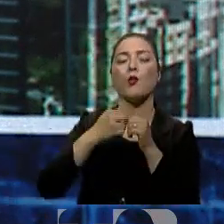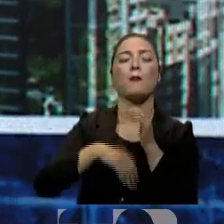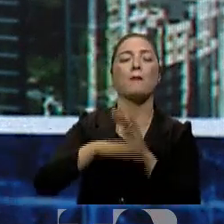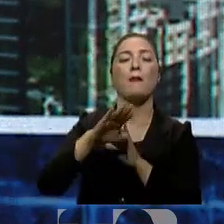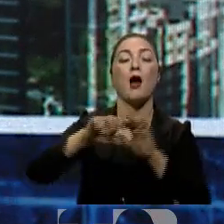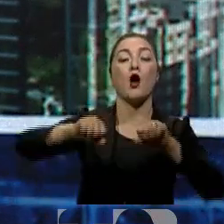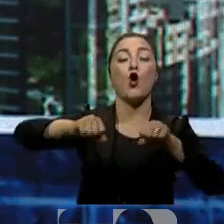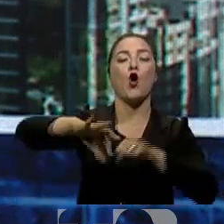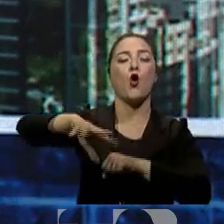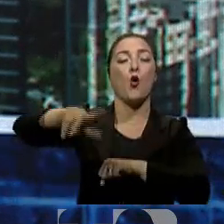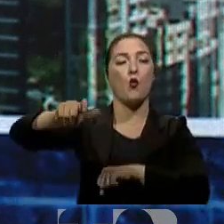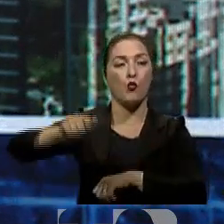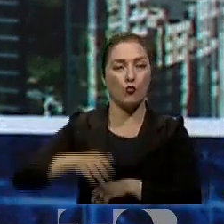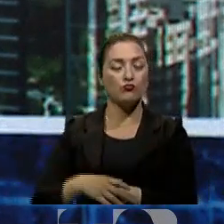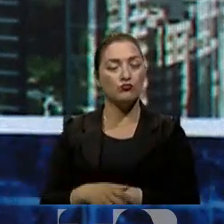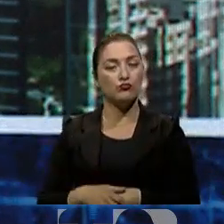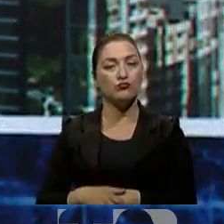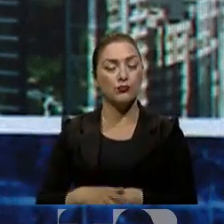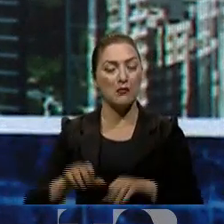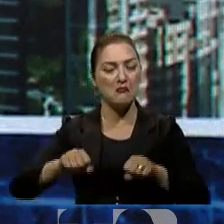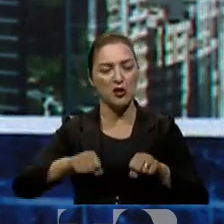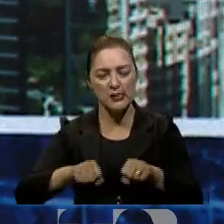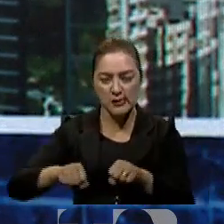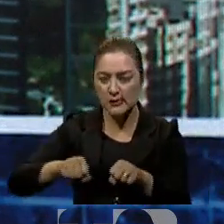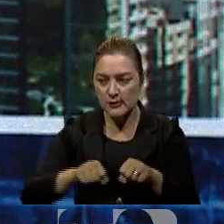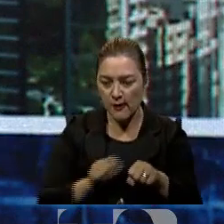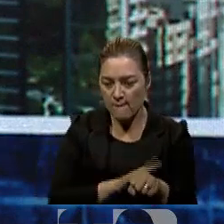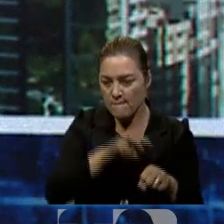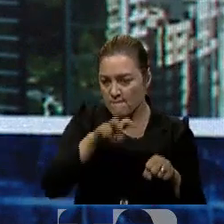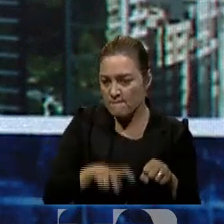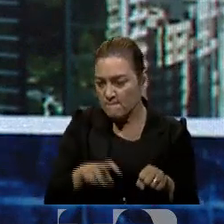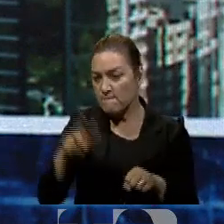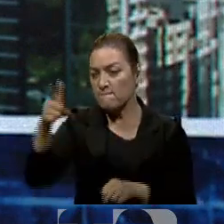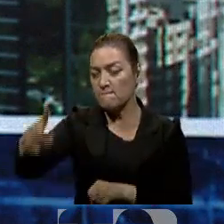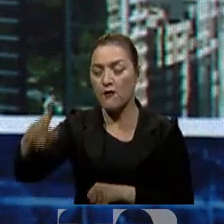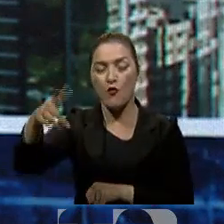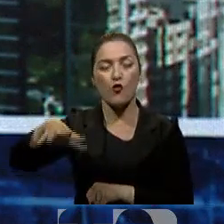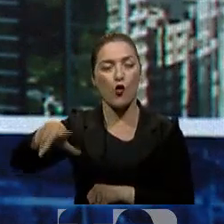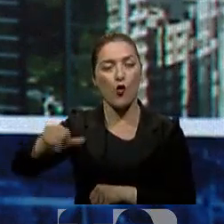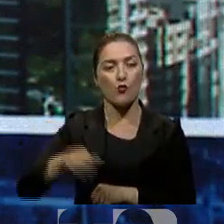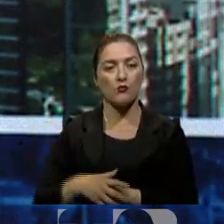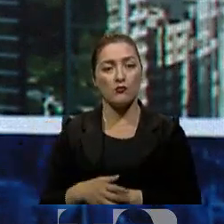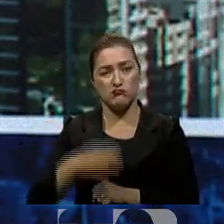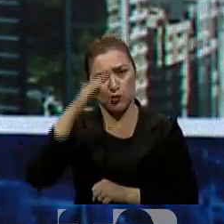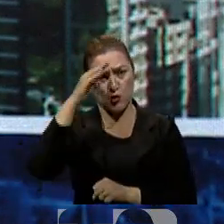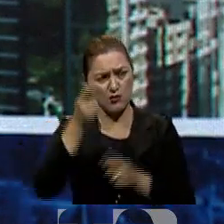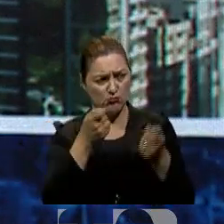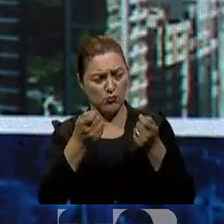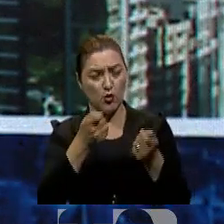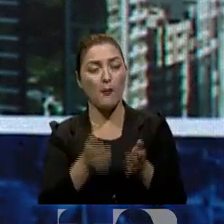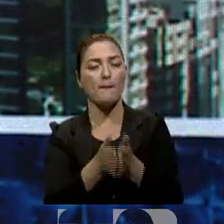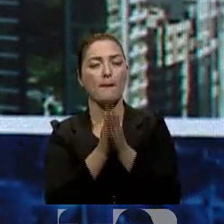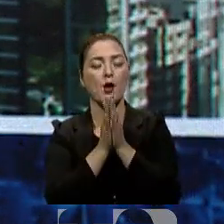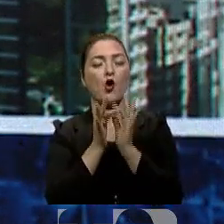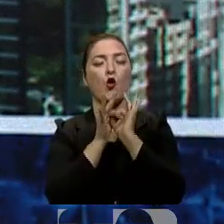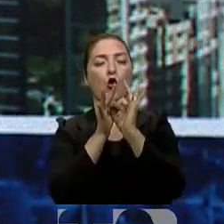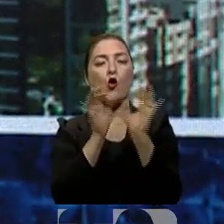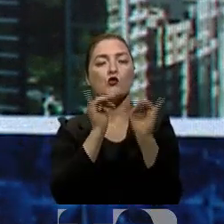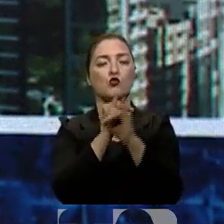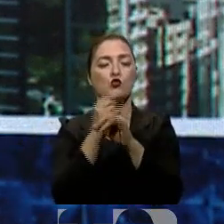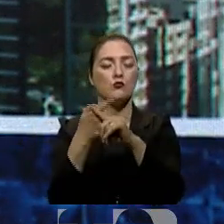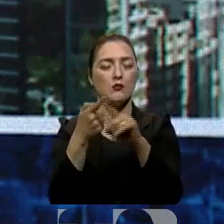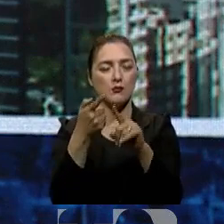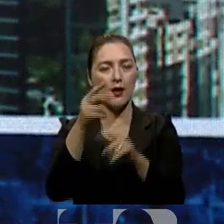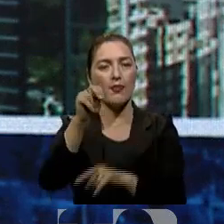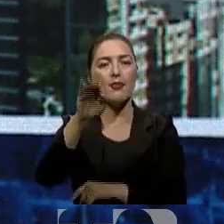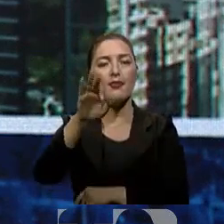en motocicletas. La institución señala que realiza operativos, sin embargo, pide la colaboración interinstitucional. Natalie Jiménez